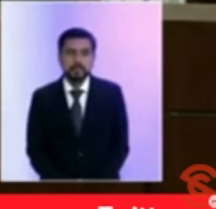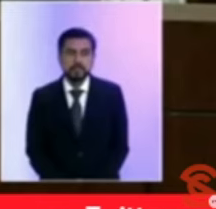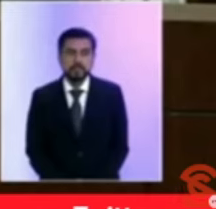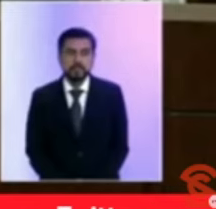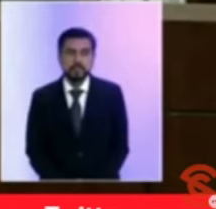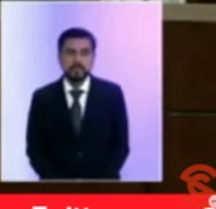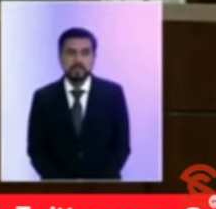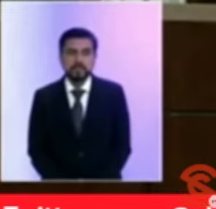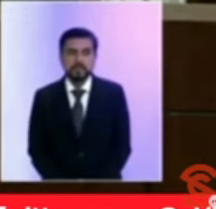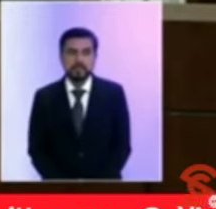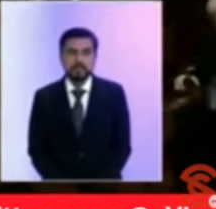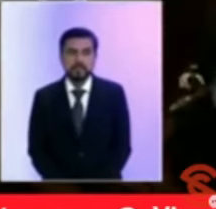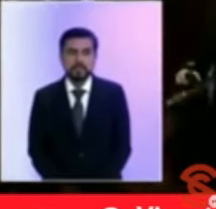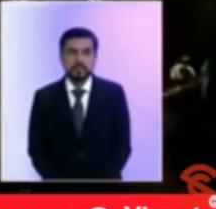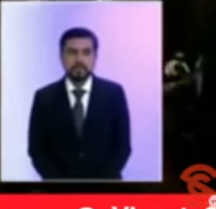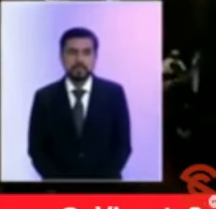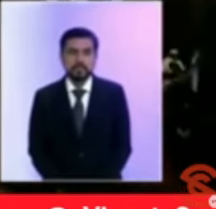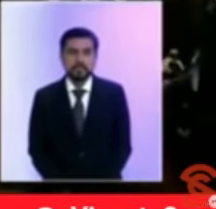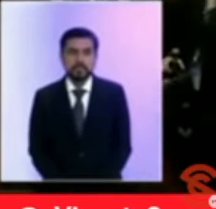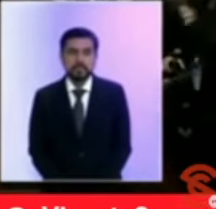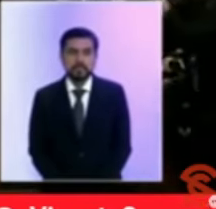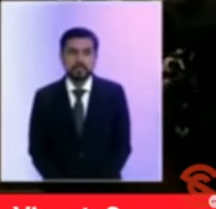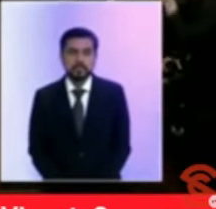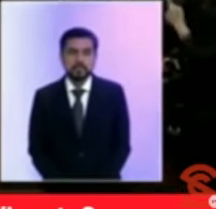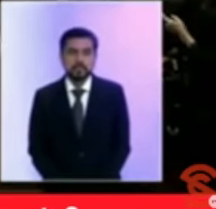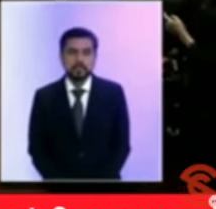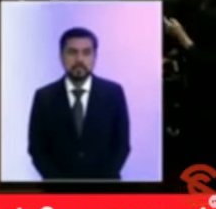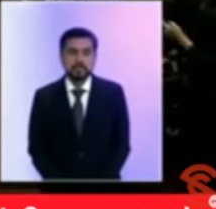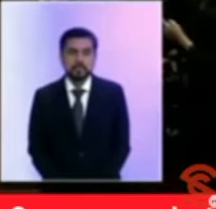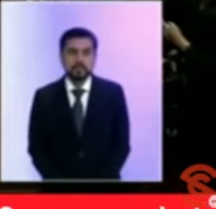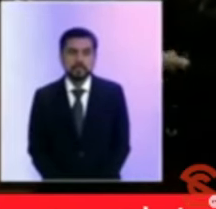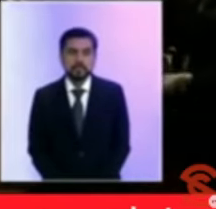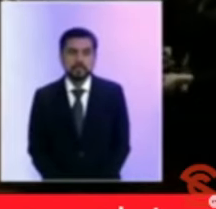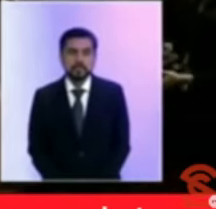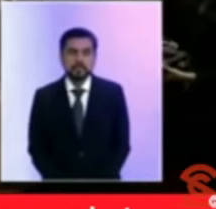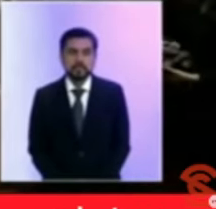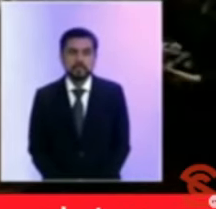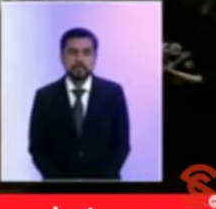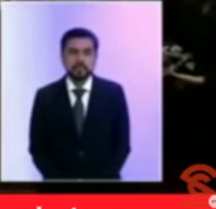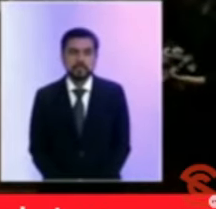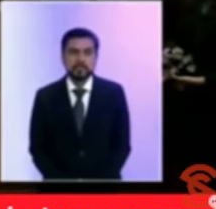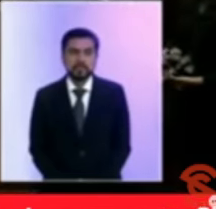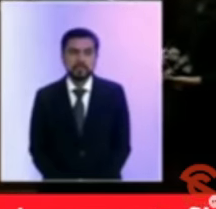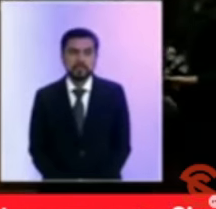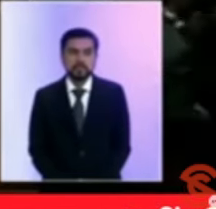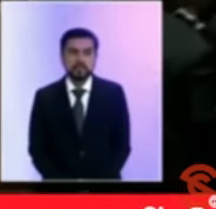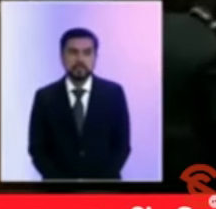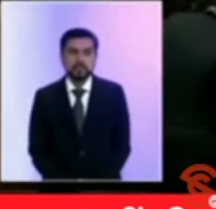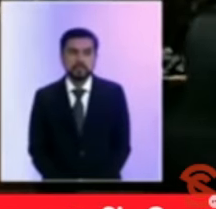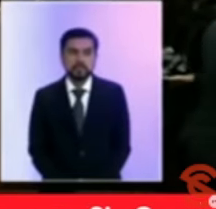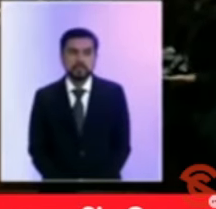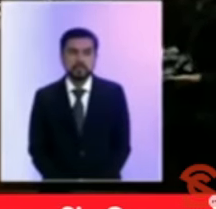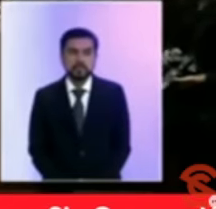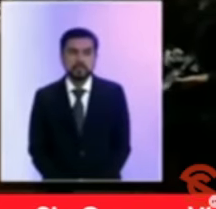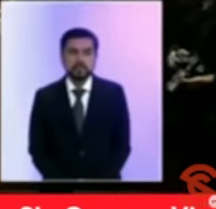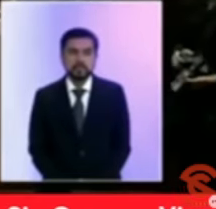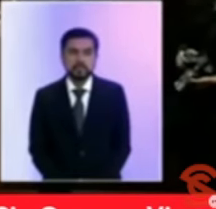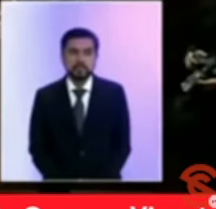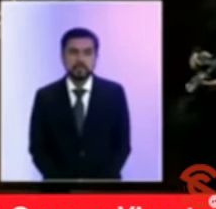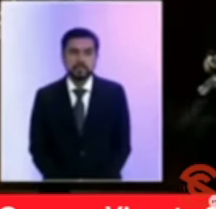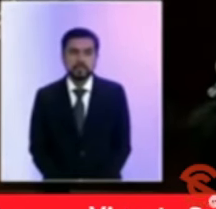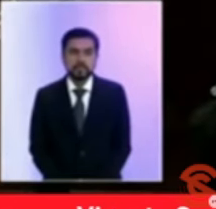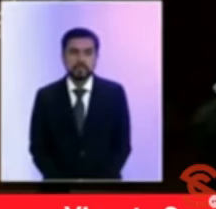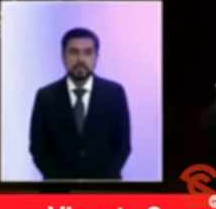República sino porque se rompen mitos se rompe el machismo y empieza